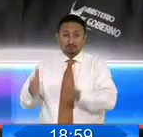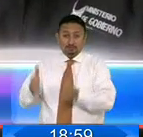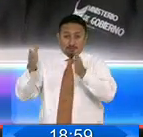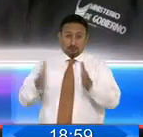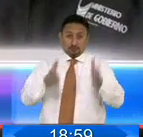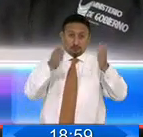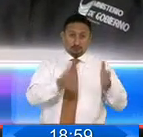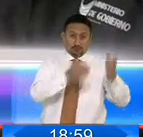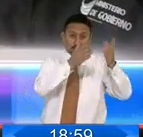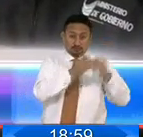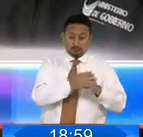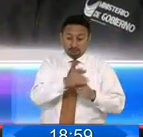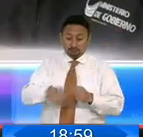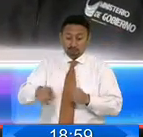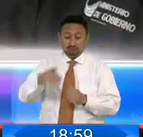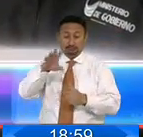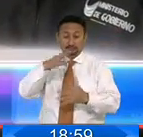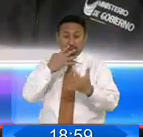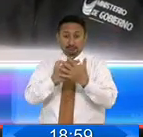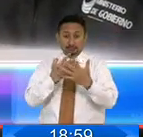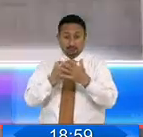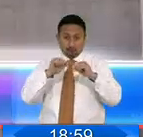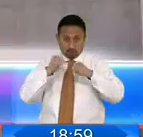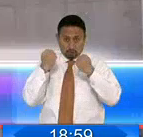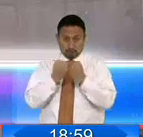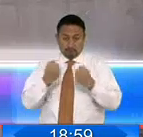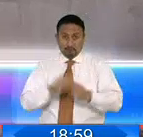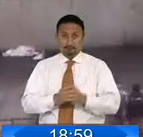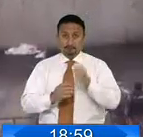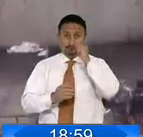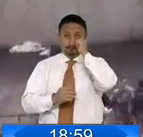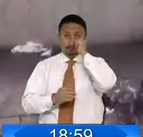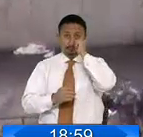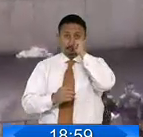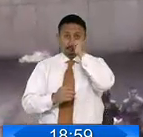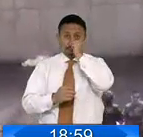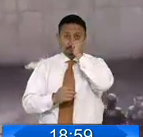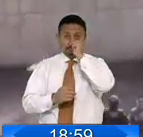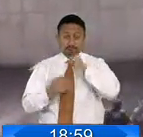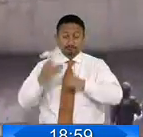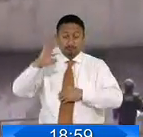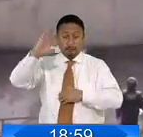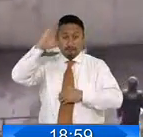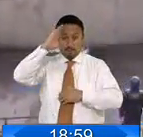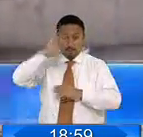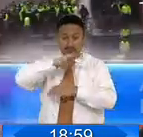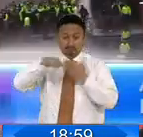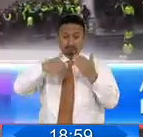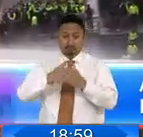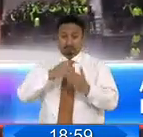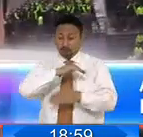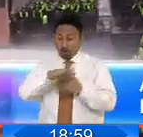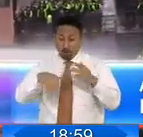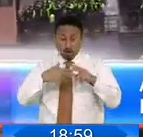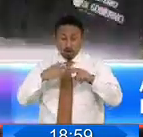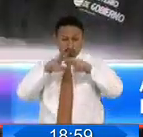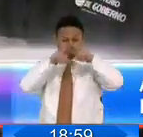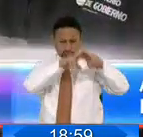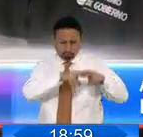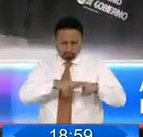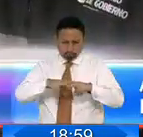y pabellones del centro de rehabilitación social según el jefe policial no ha quedado un solo rincón del crs sin revisar